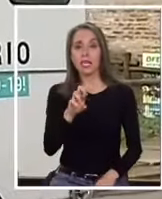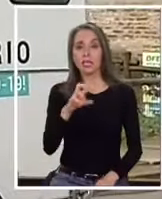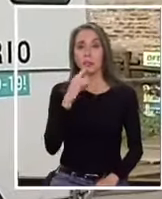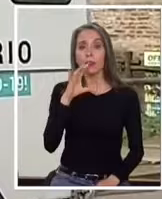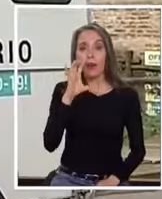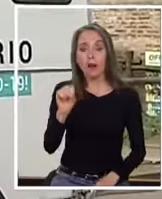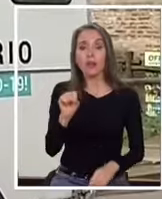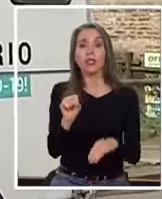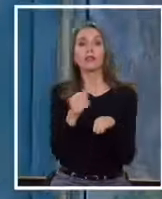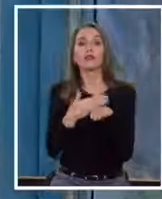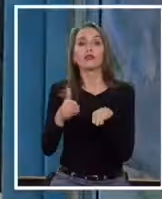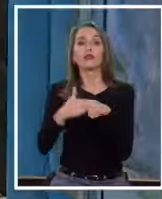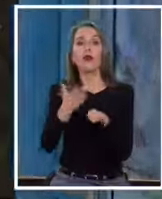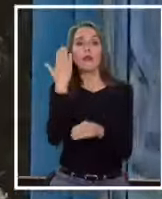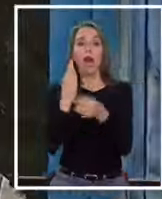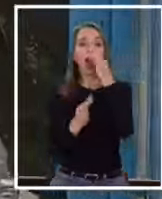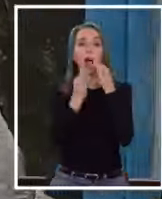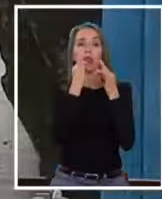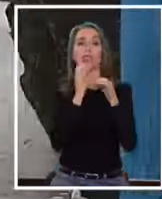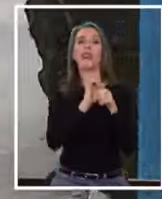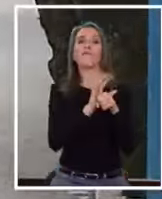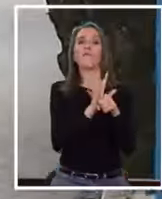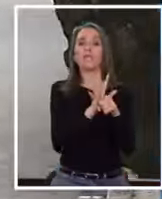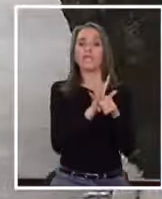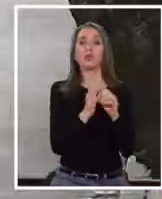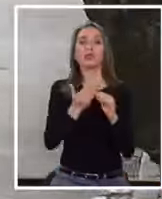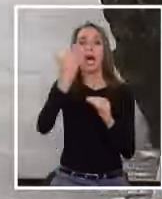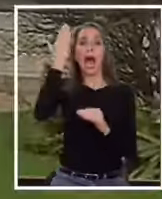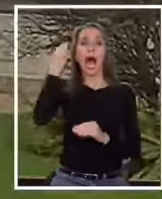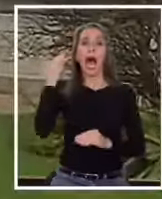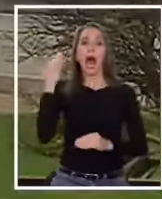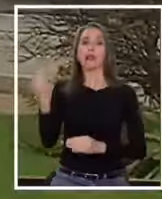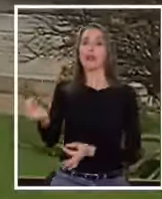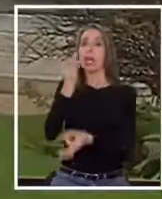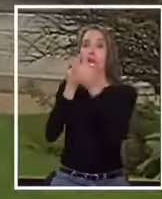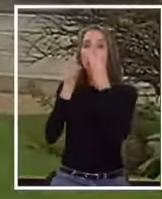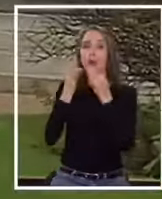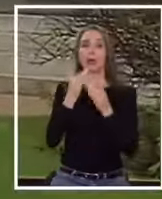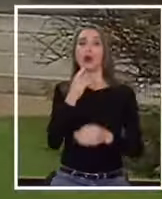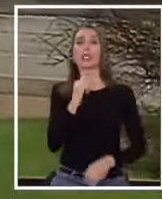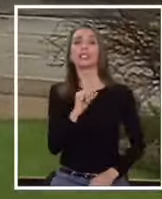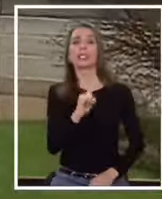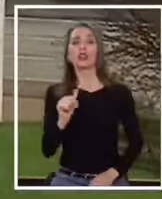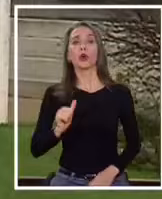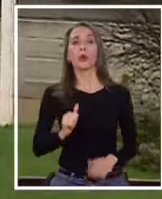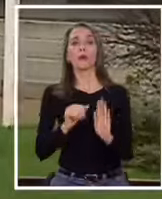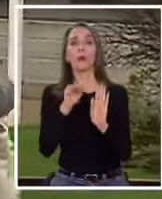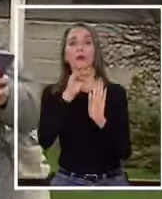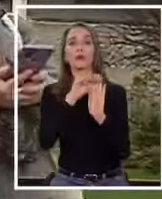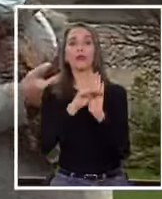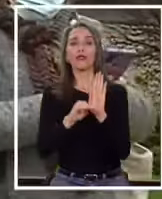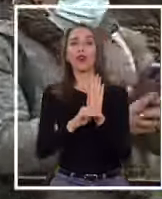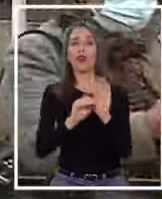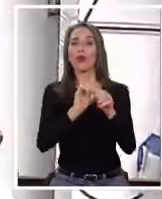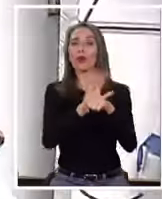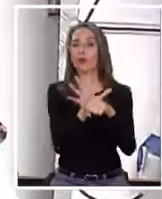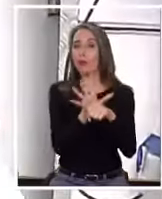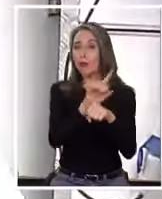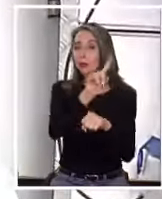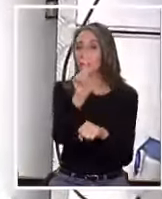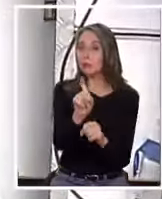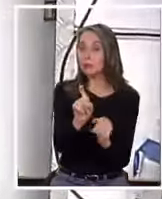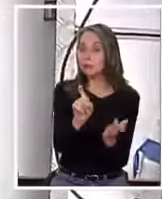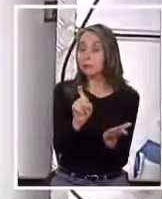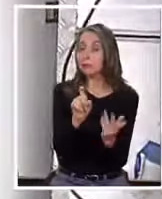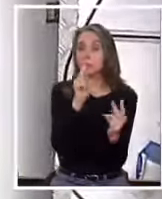un remanente del virus por un contagio de COVID anterior. Pero ¿se cumplió o no con el protocolo? Y tal vez lo que más